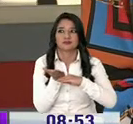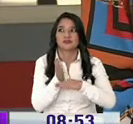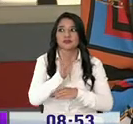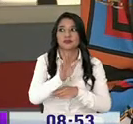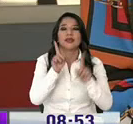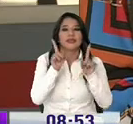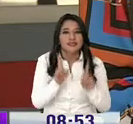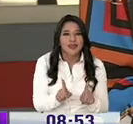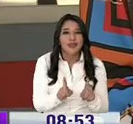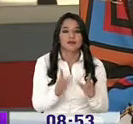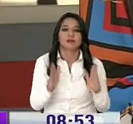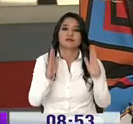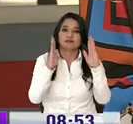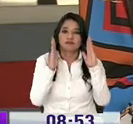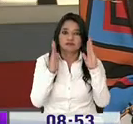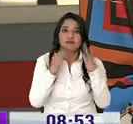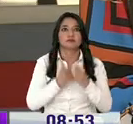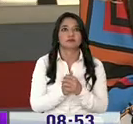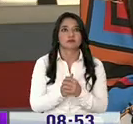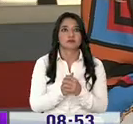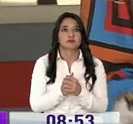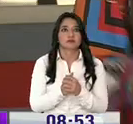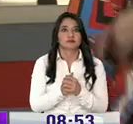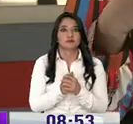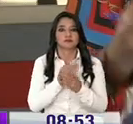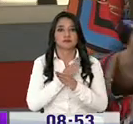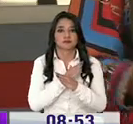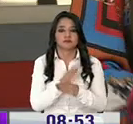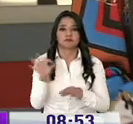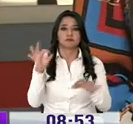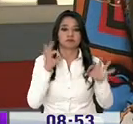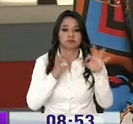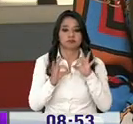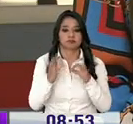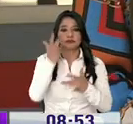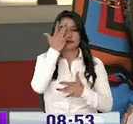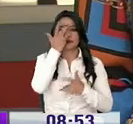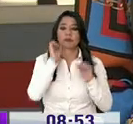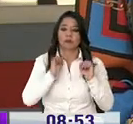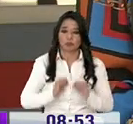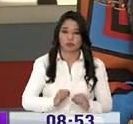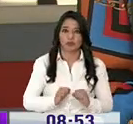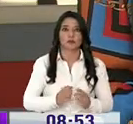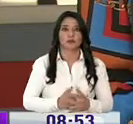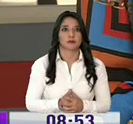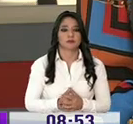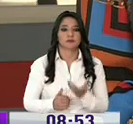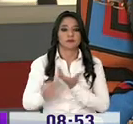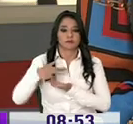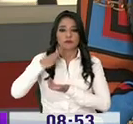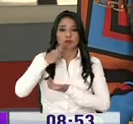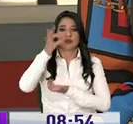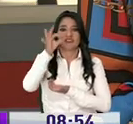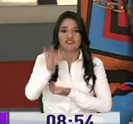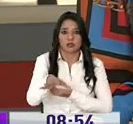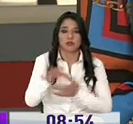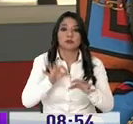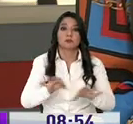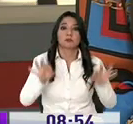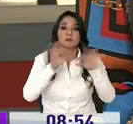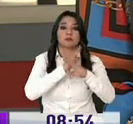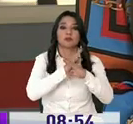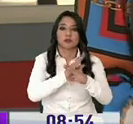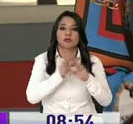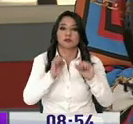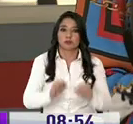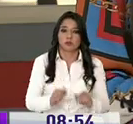debe seguir precisamente para poder evitar el contagio de esta enfermedad del coronavirus. Es importante tomar en